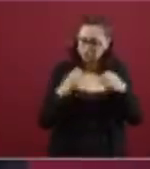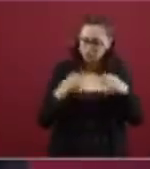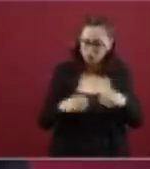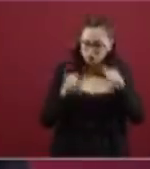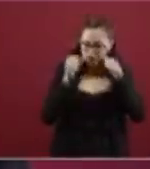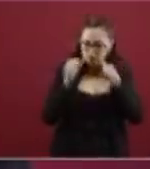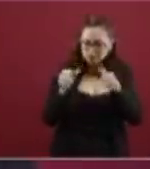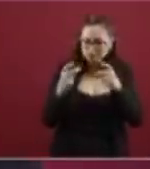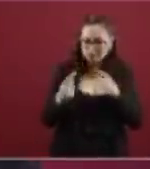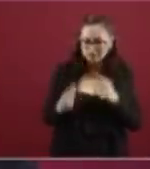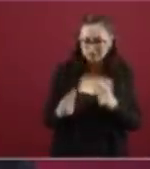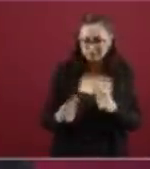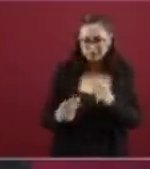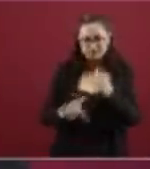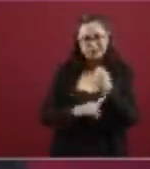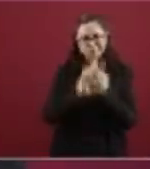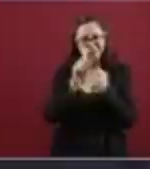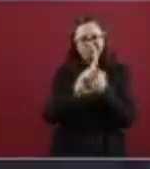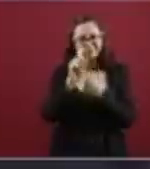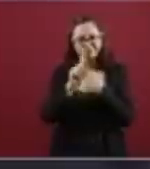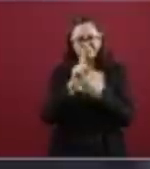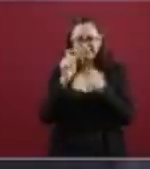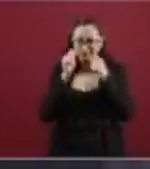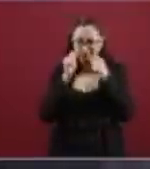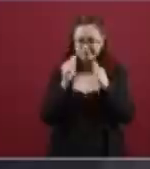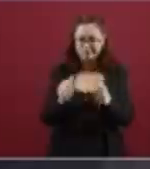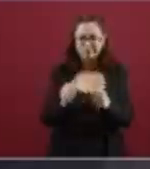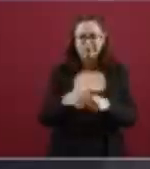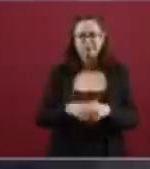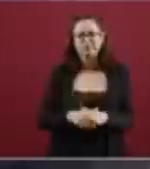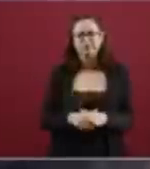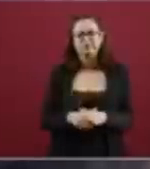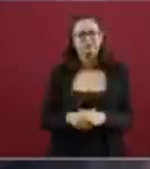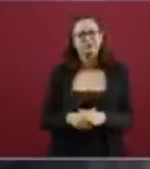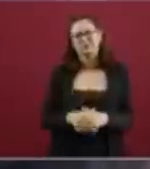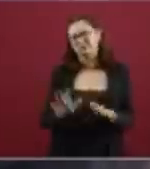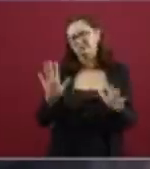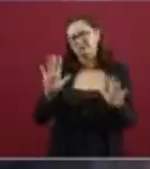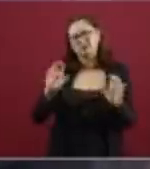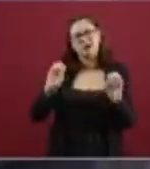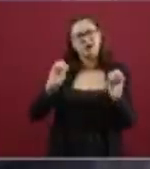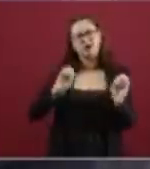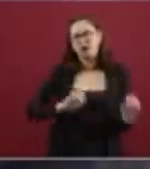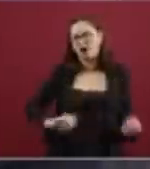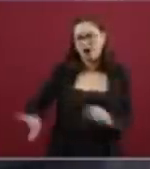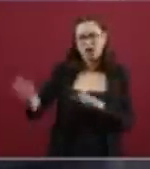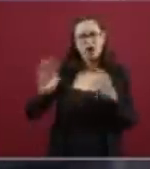¿sí?, el problema. Hubo mucha desatención